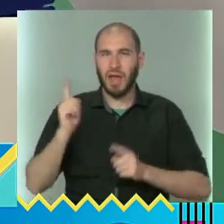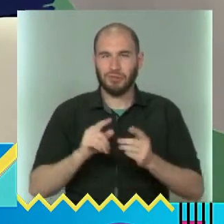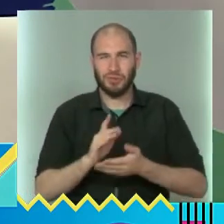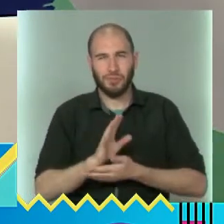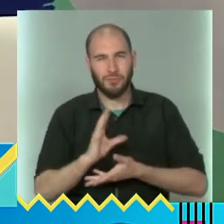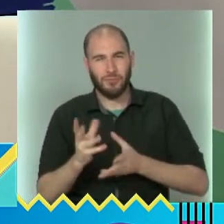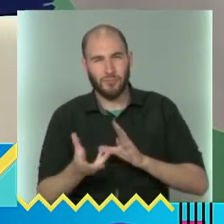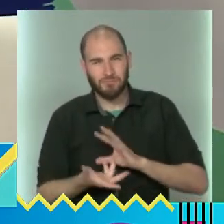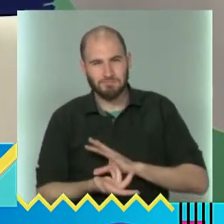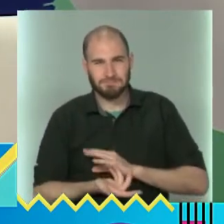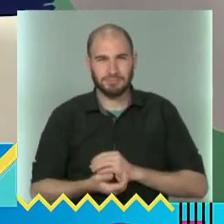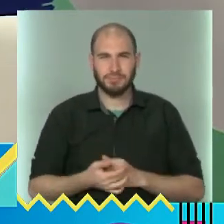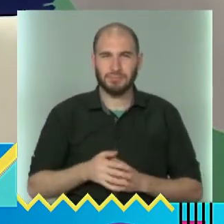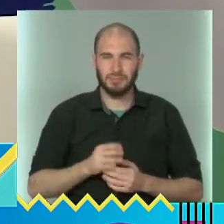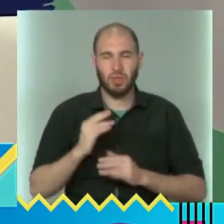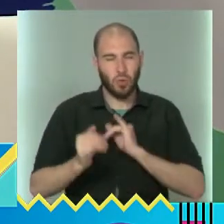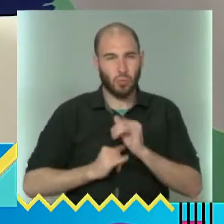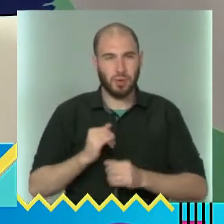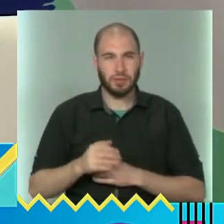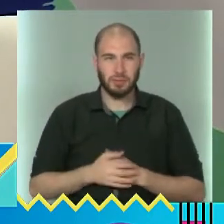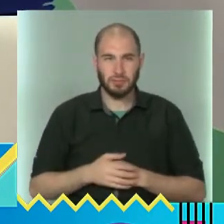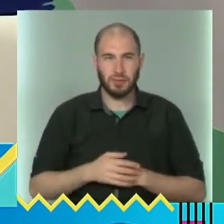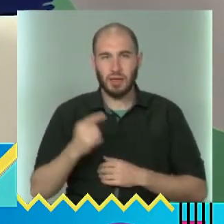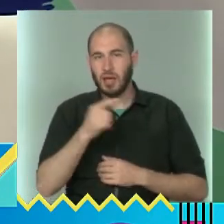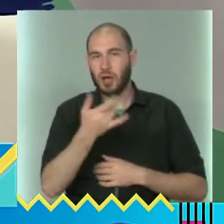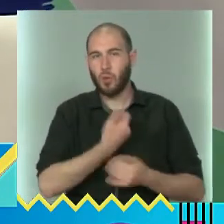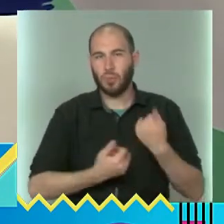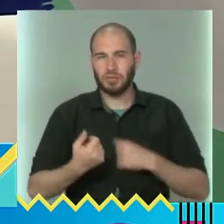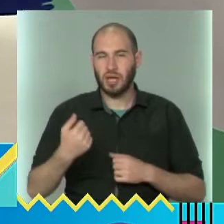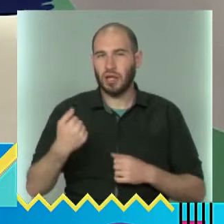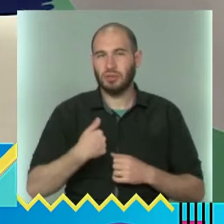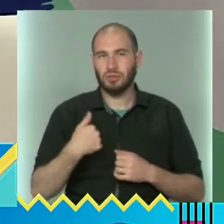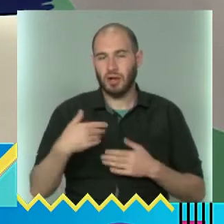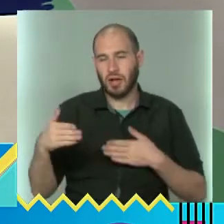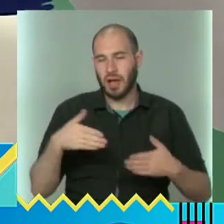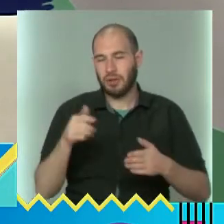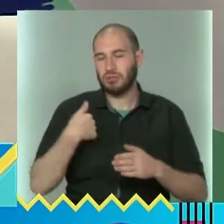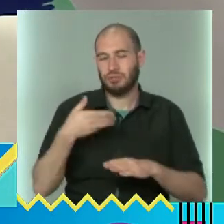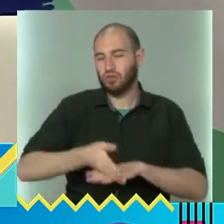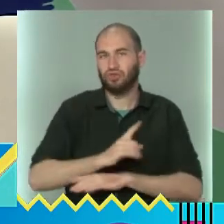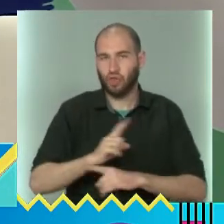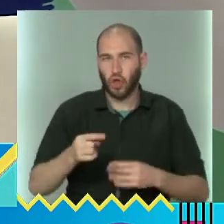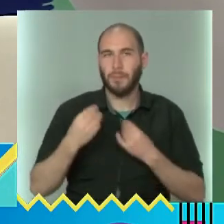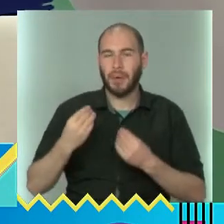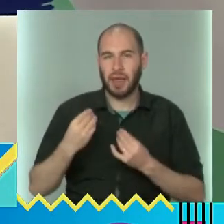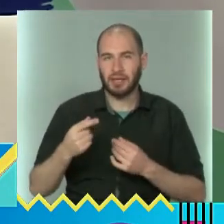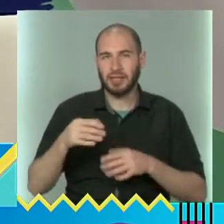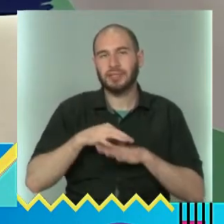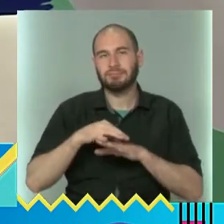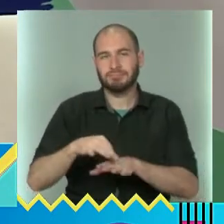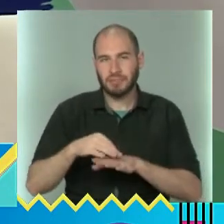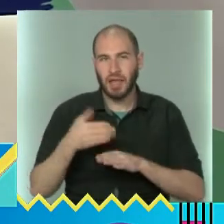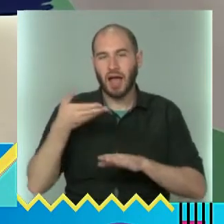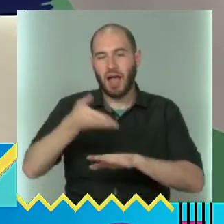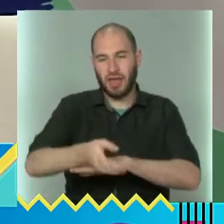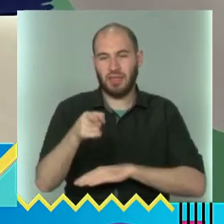matiz que me gustaría hacer. Arián decía, yo no tengo que haber recorrido ese camino para poder hacer coaching